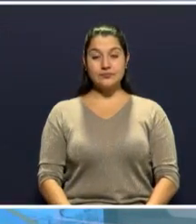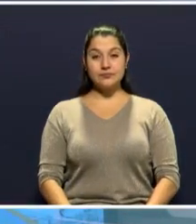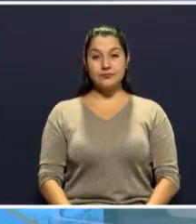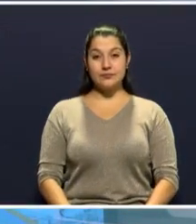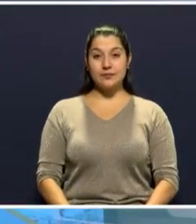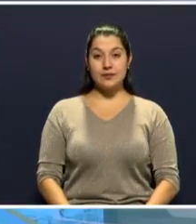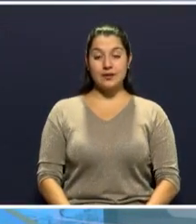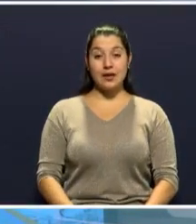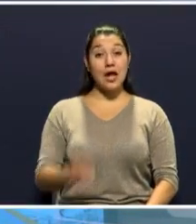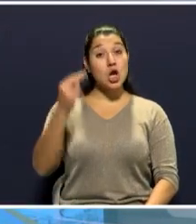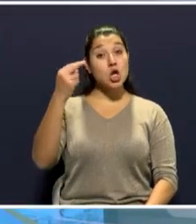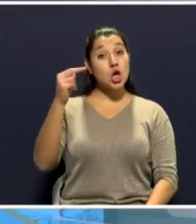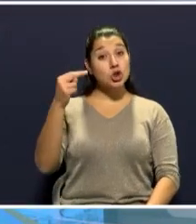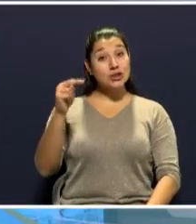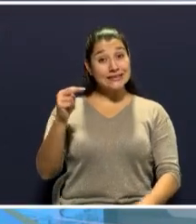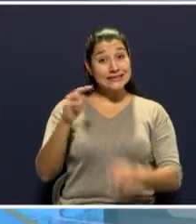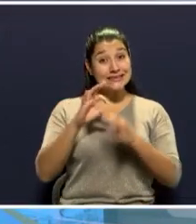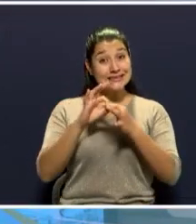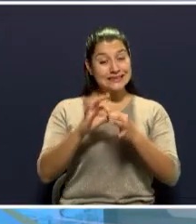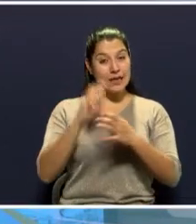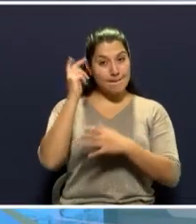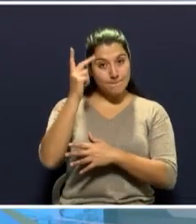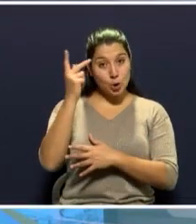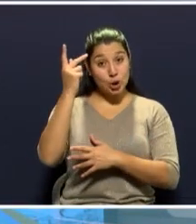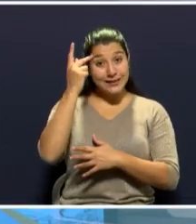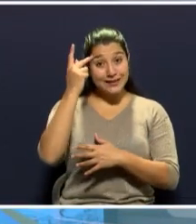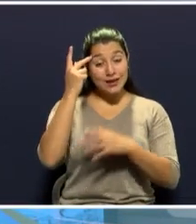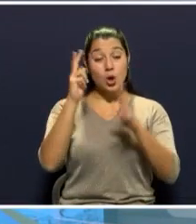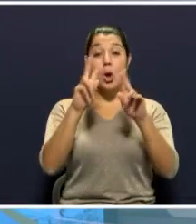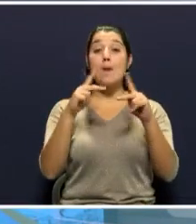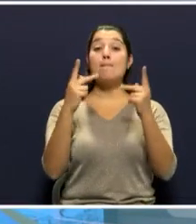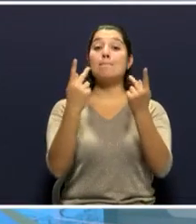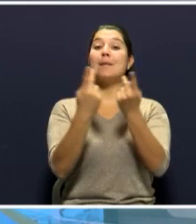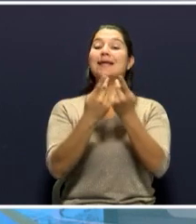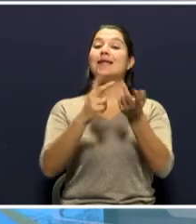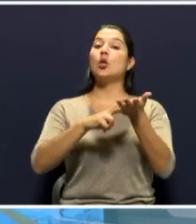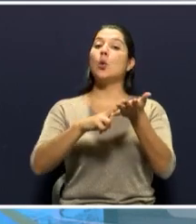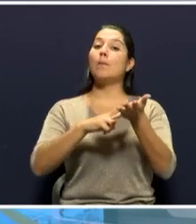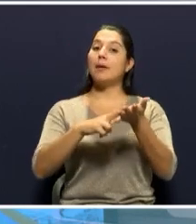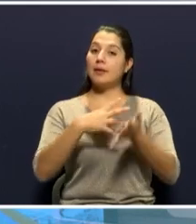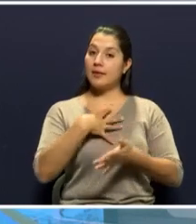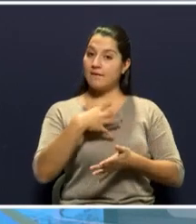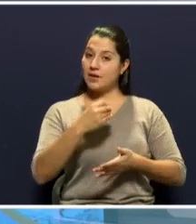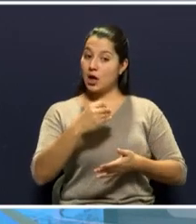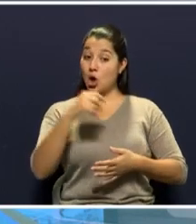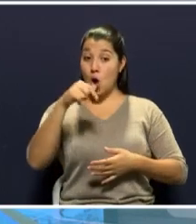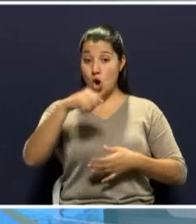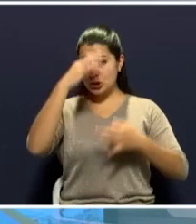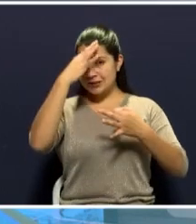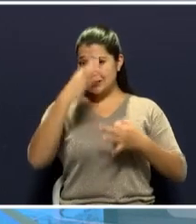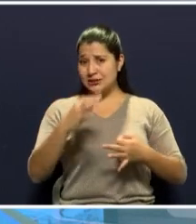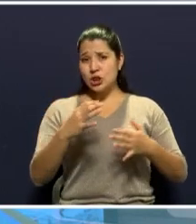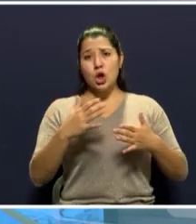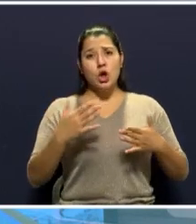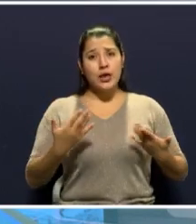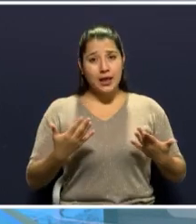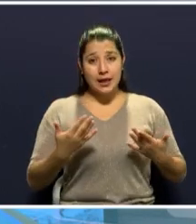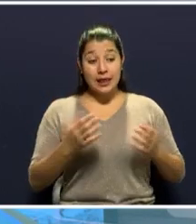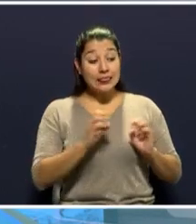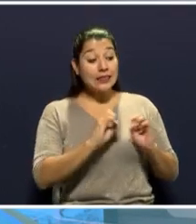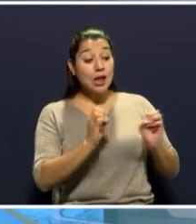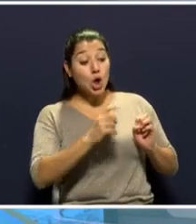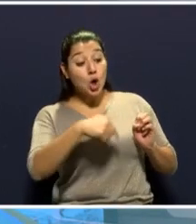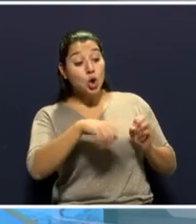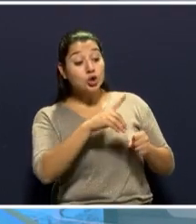Y en las noticias del ámbito político, el Partido Liberación Nacional decidió hacerse a un lado y sus diputados no